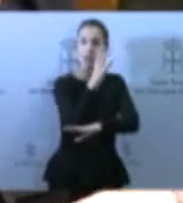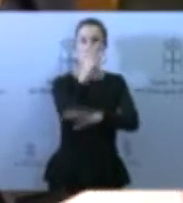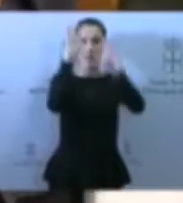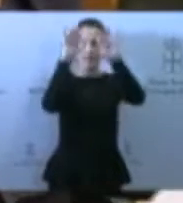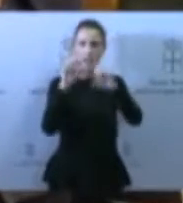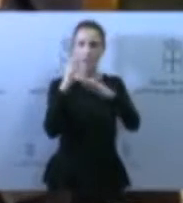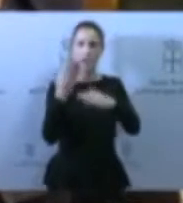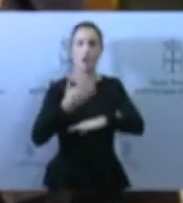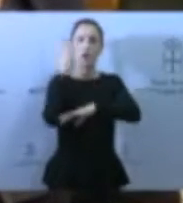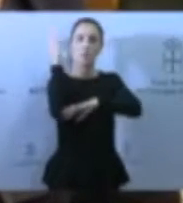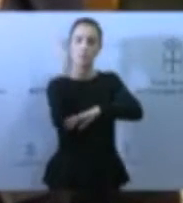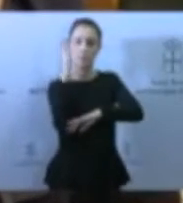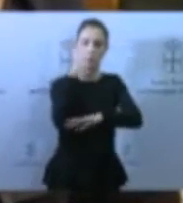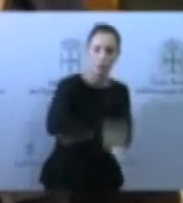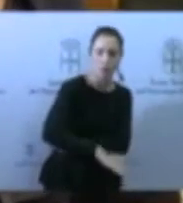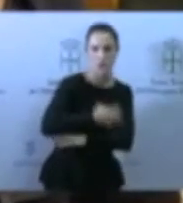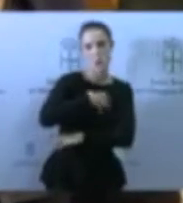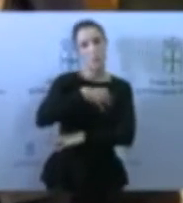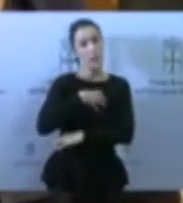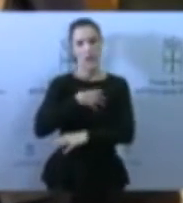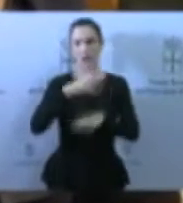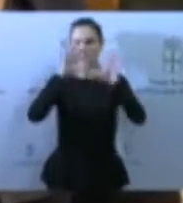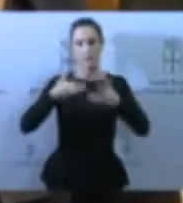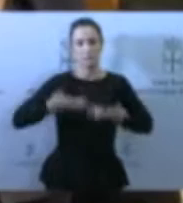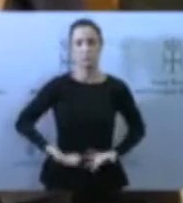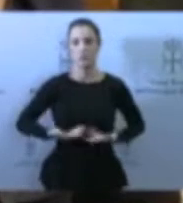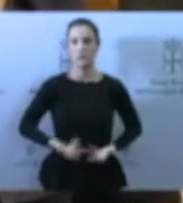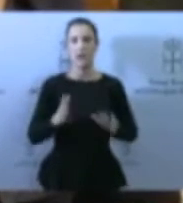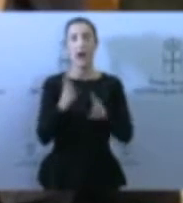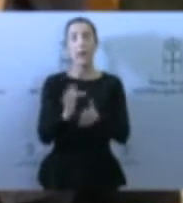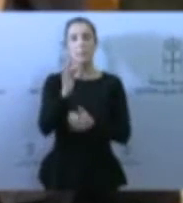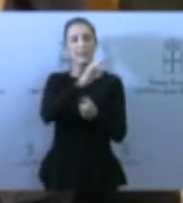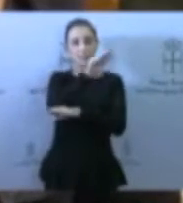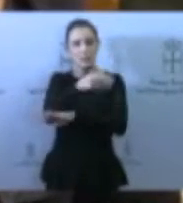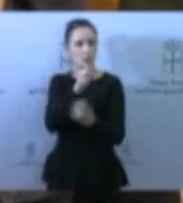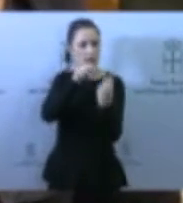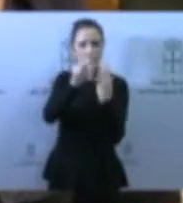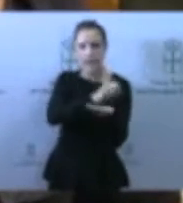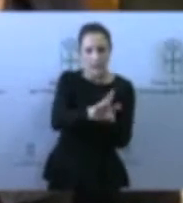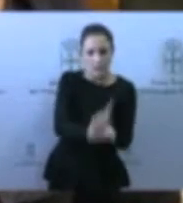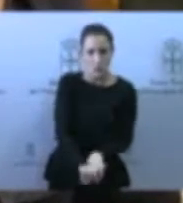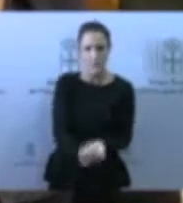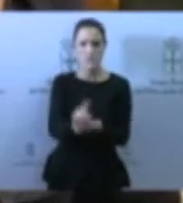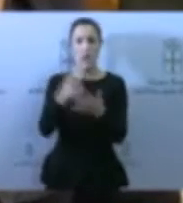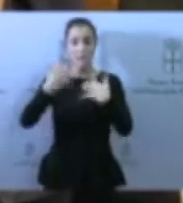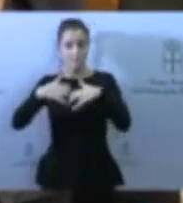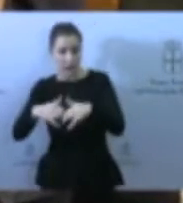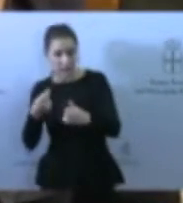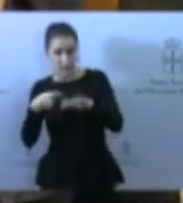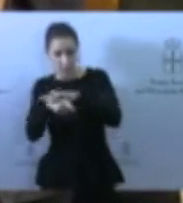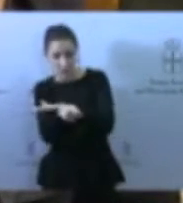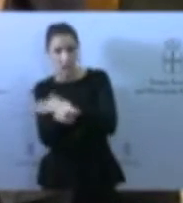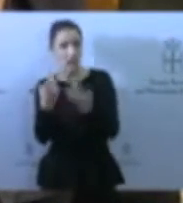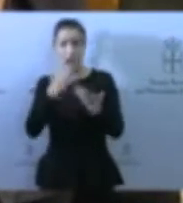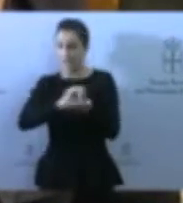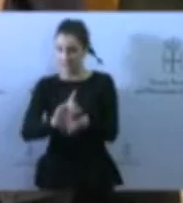sal gratis la privatización de servicios públicos de mantenimiento de carreteres. Non sal gratis tampouco la falta de inversión en maquinaria que ya está obsoleta. Non